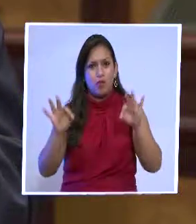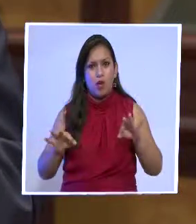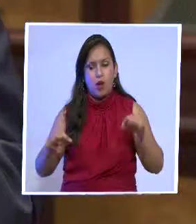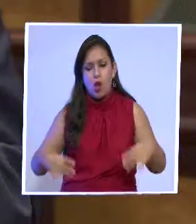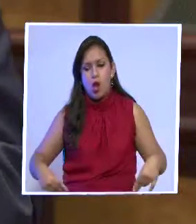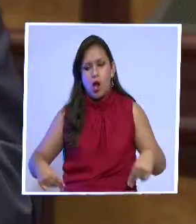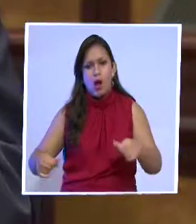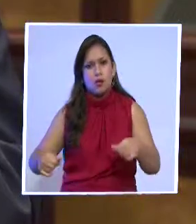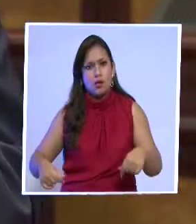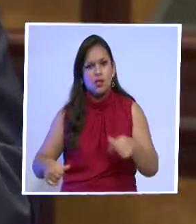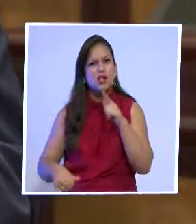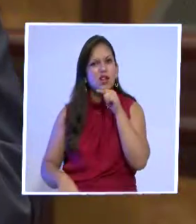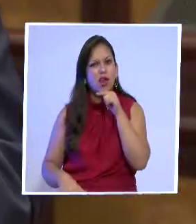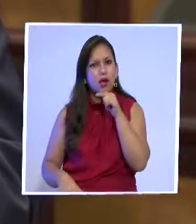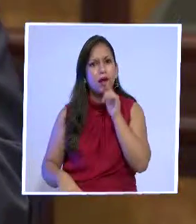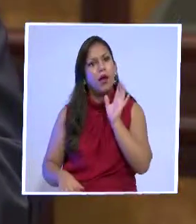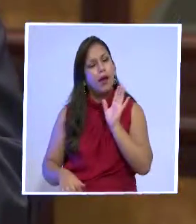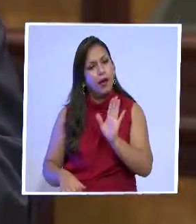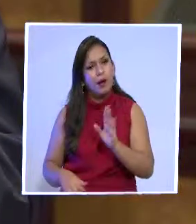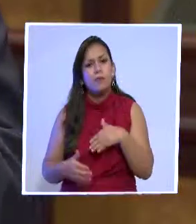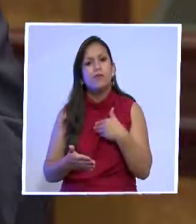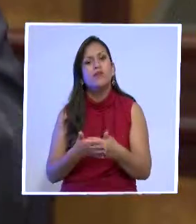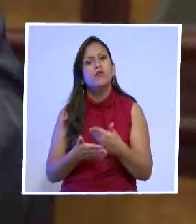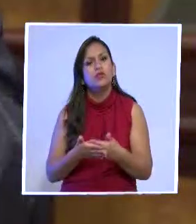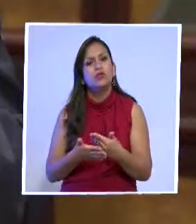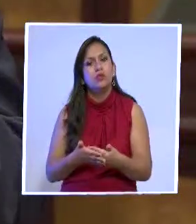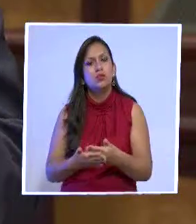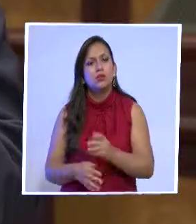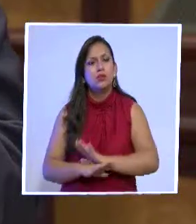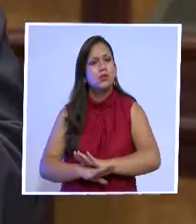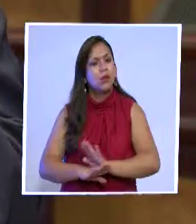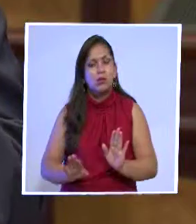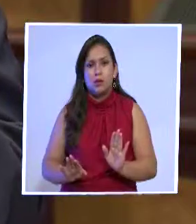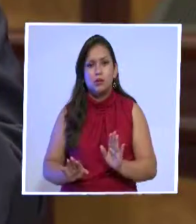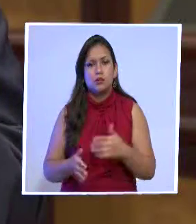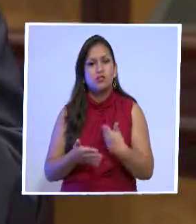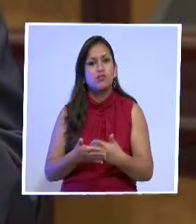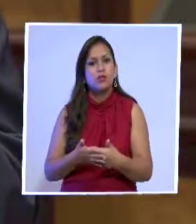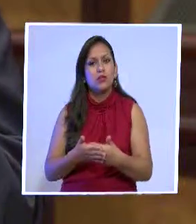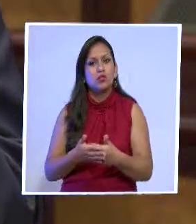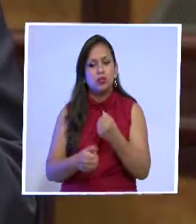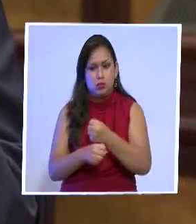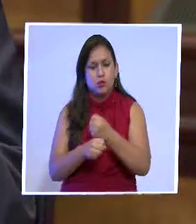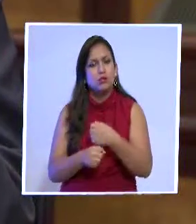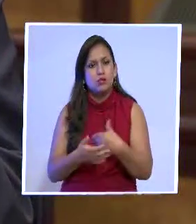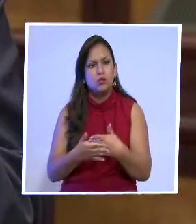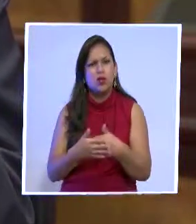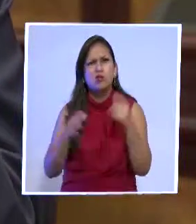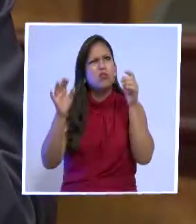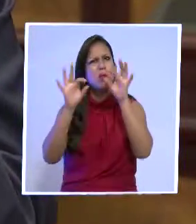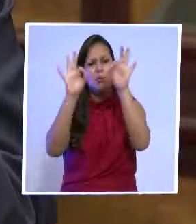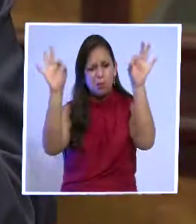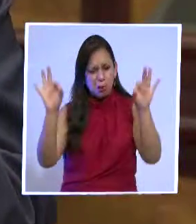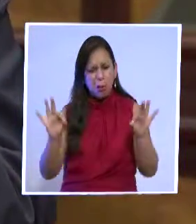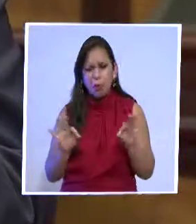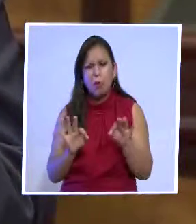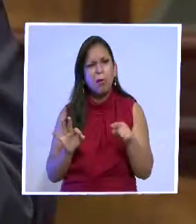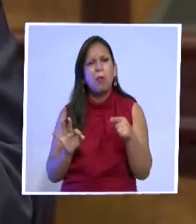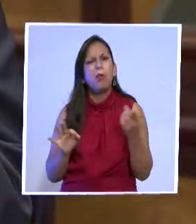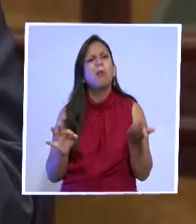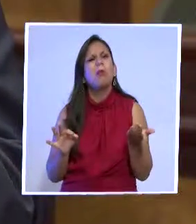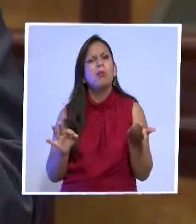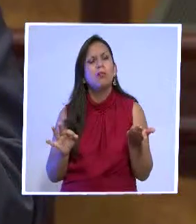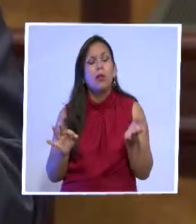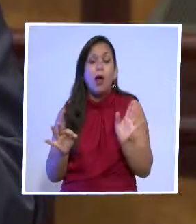Esto lo realizan solo las personas que están bajo relación de dependencia. ¿Qué es este formulario? En este formulario usted debe registrar un estimado de los gastos